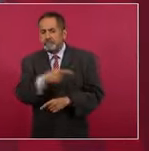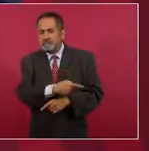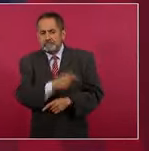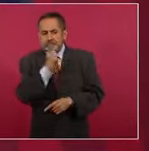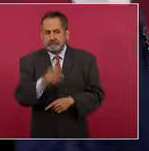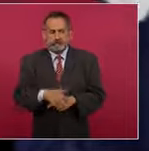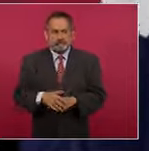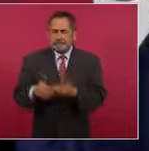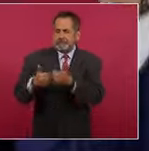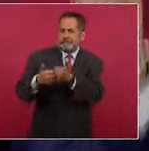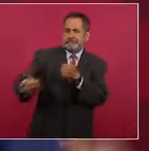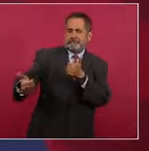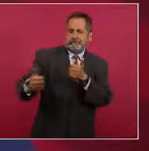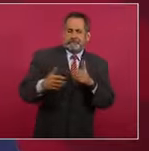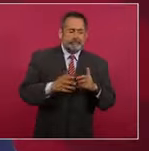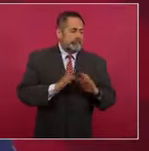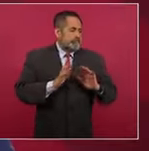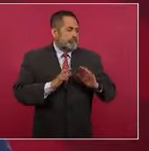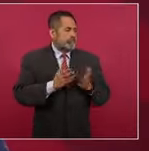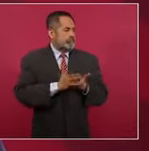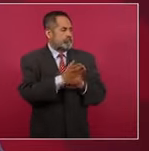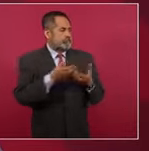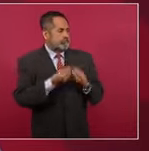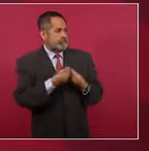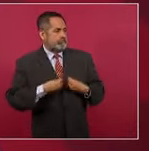están divorciados del pueblo,